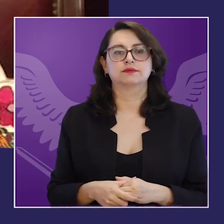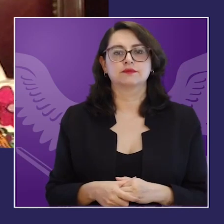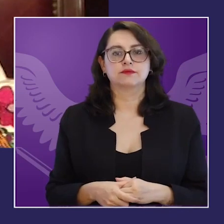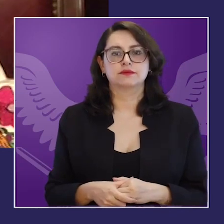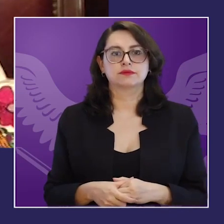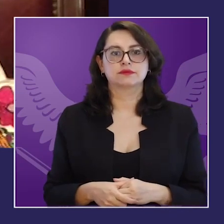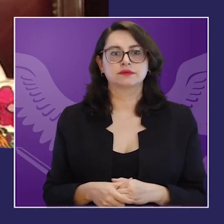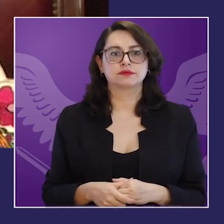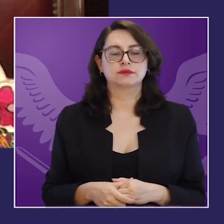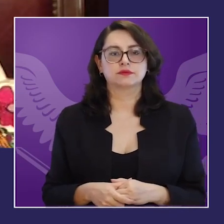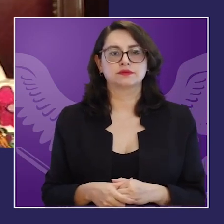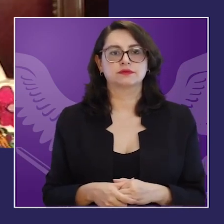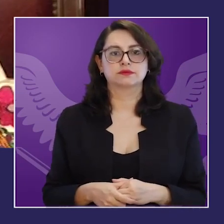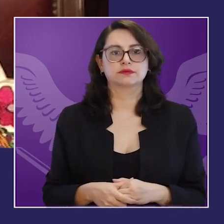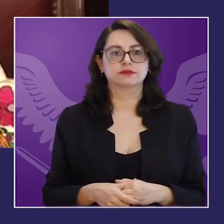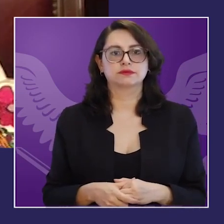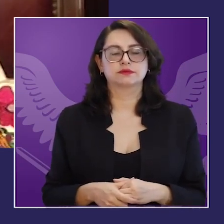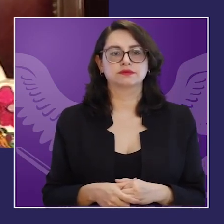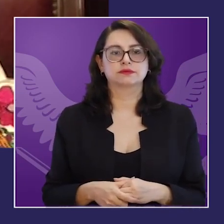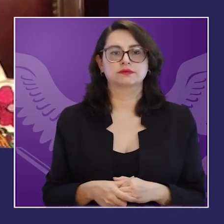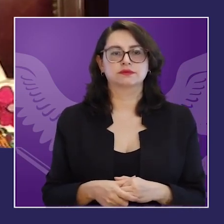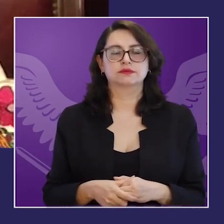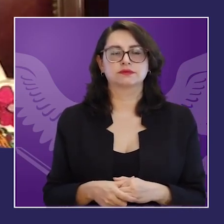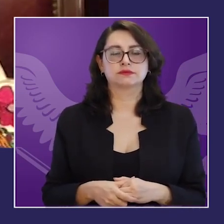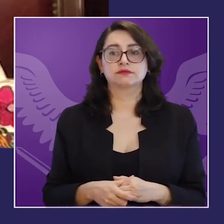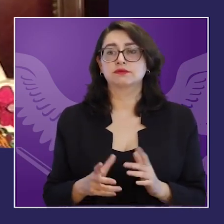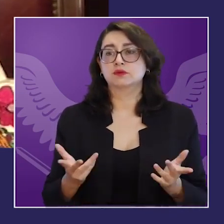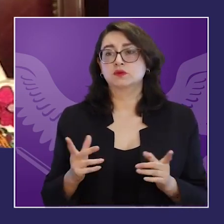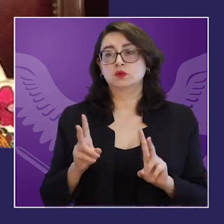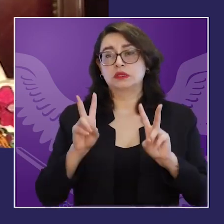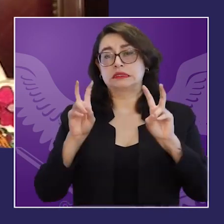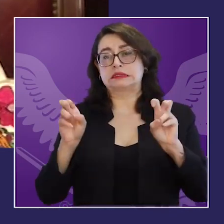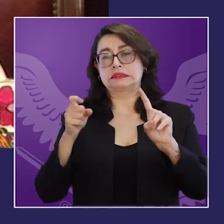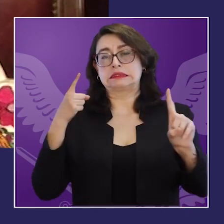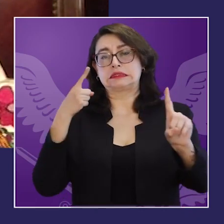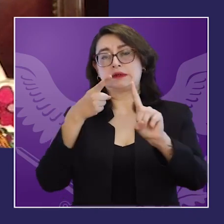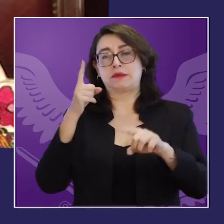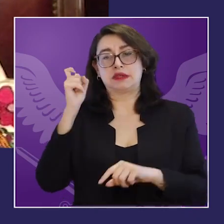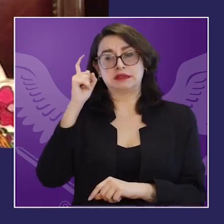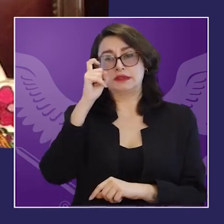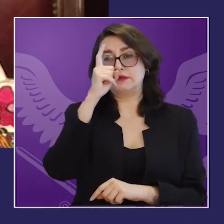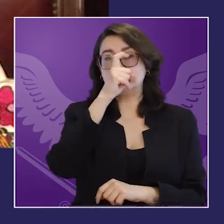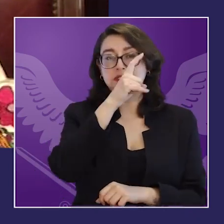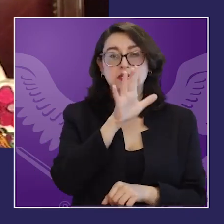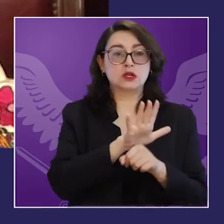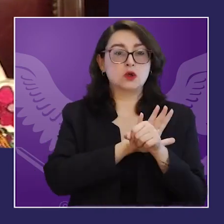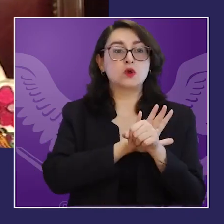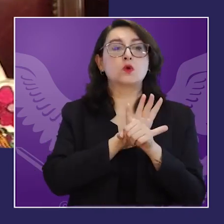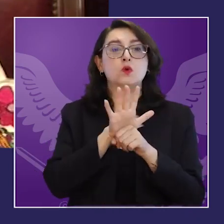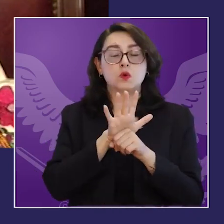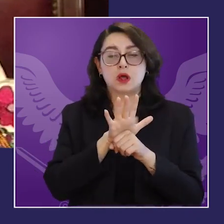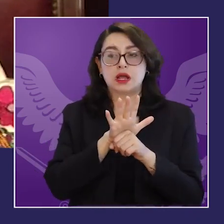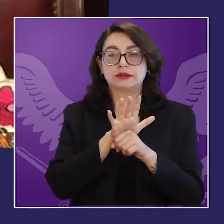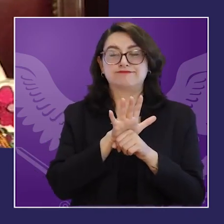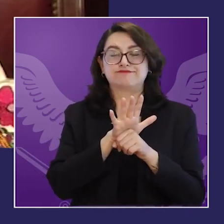Lo que vemos quizás como un gran desafío o aspectos a tener en cuenta a la hora de pensar las